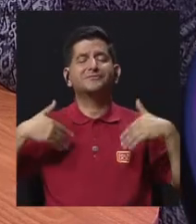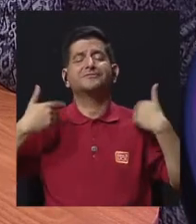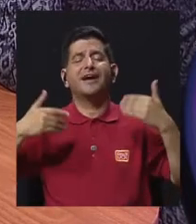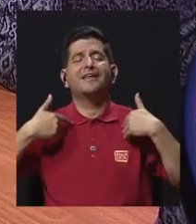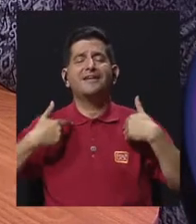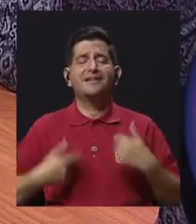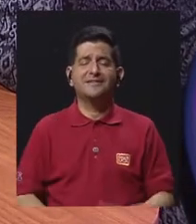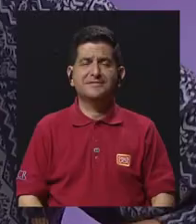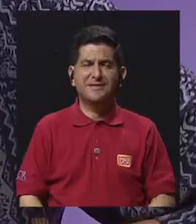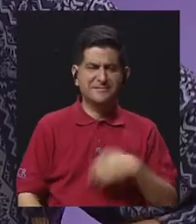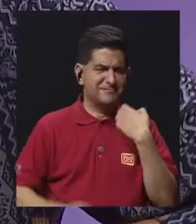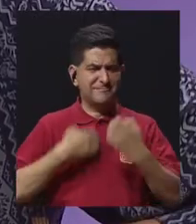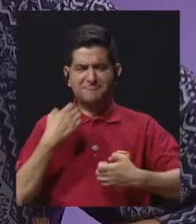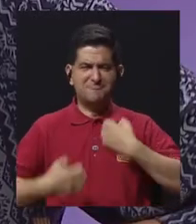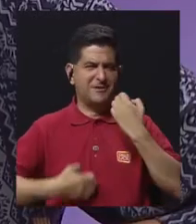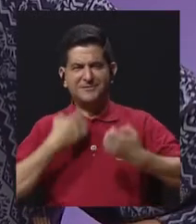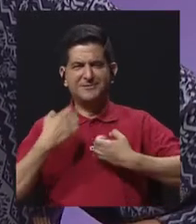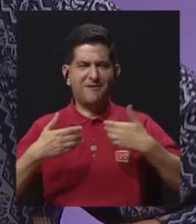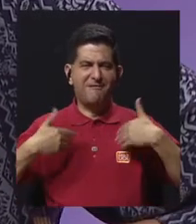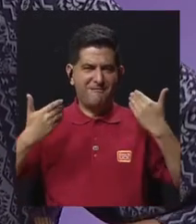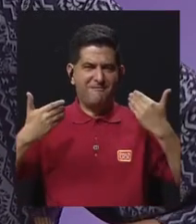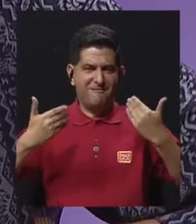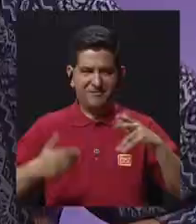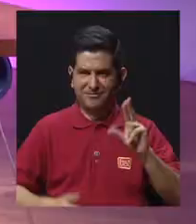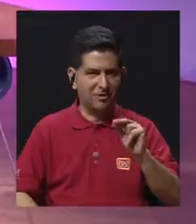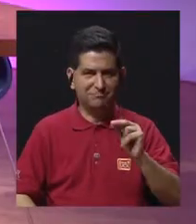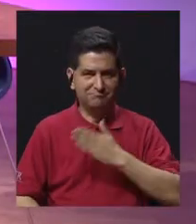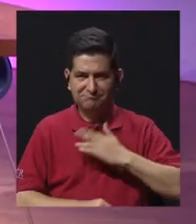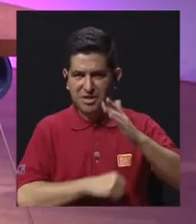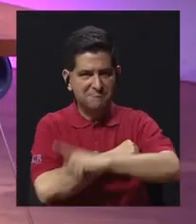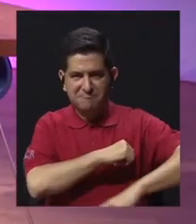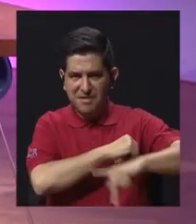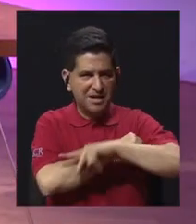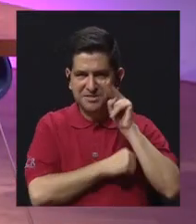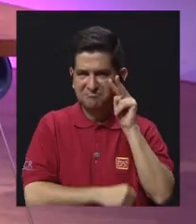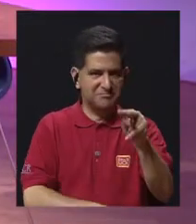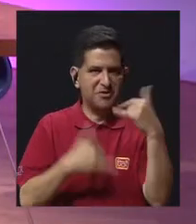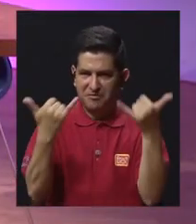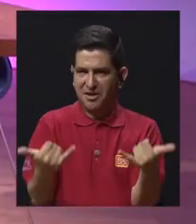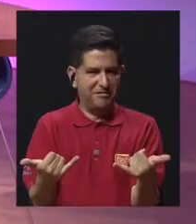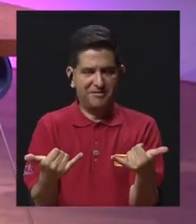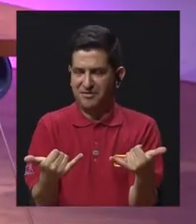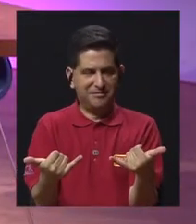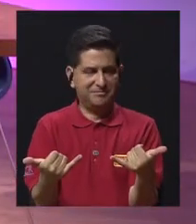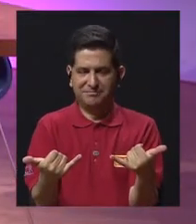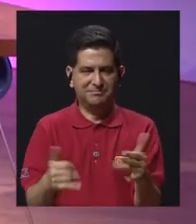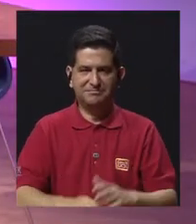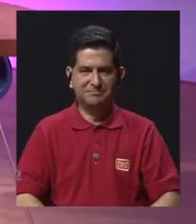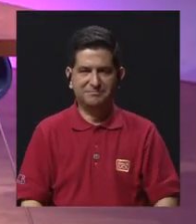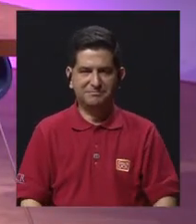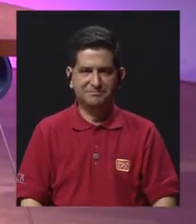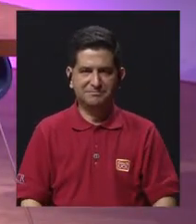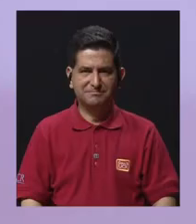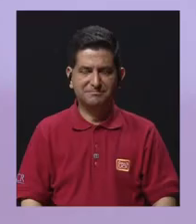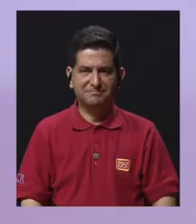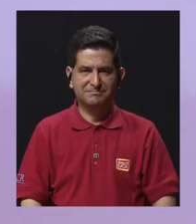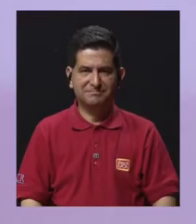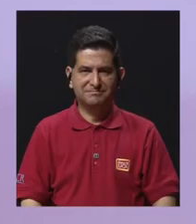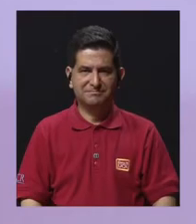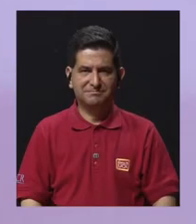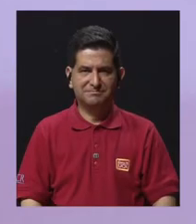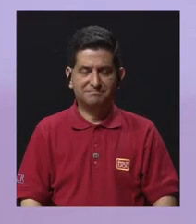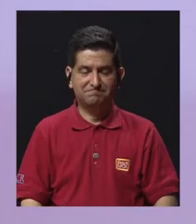mucho entusiasmo y felices. En mi país no se ve eso actualmente. Entonces,